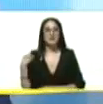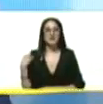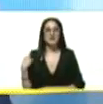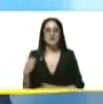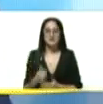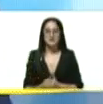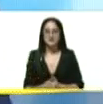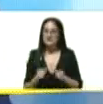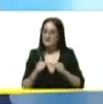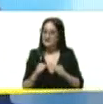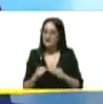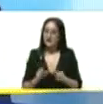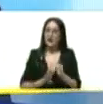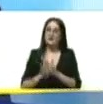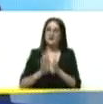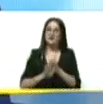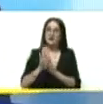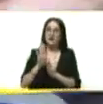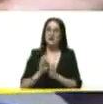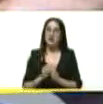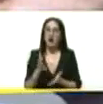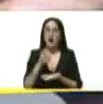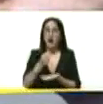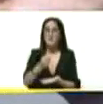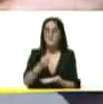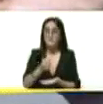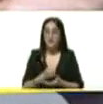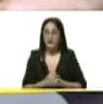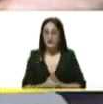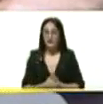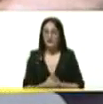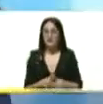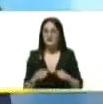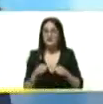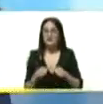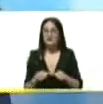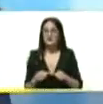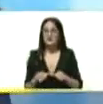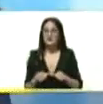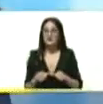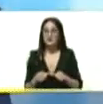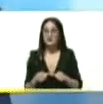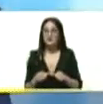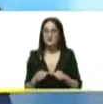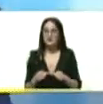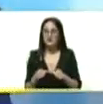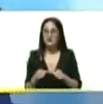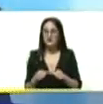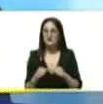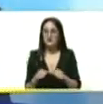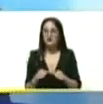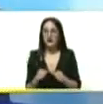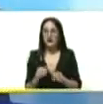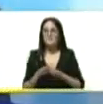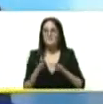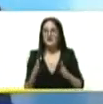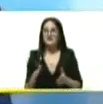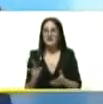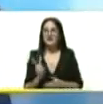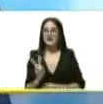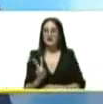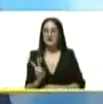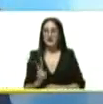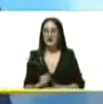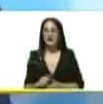y que sigamos avanzando con los CLAP, que sigamos avanzando en el hogar venezolano, en la mesa venezolana,